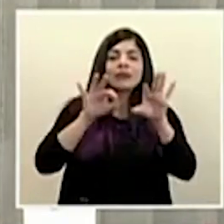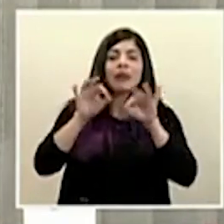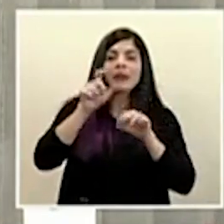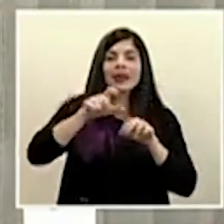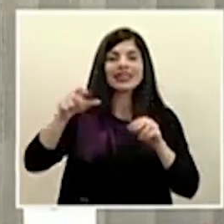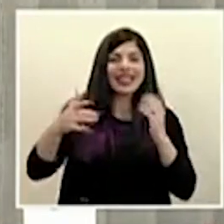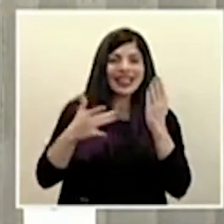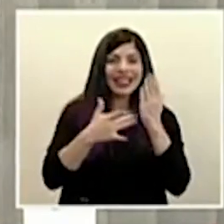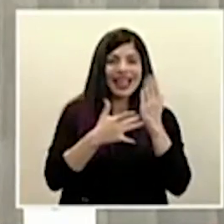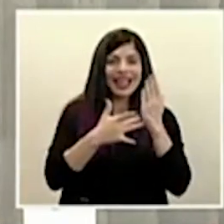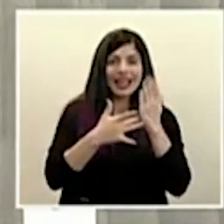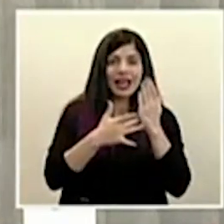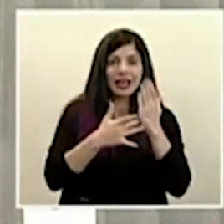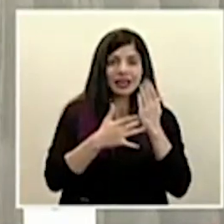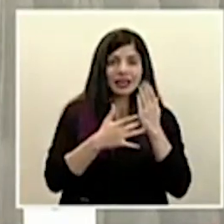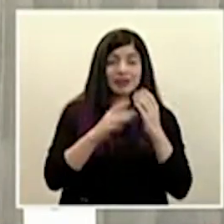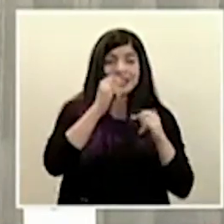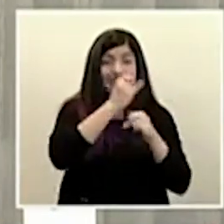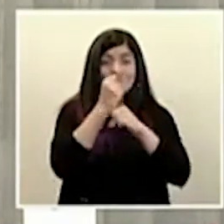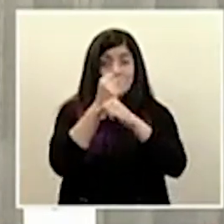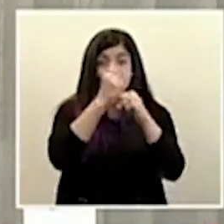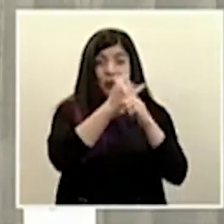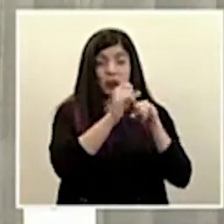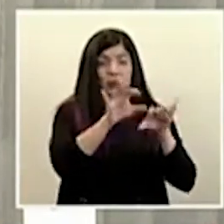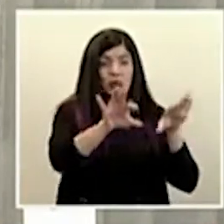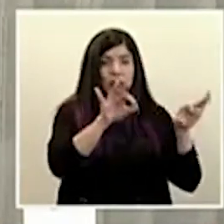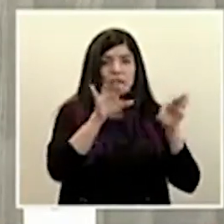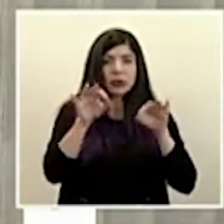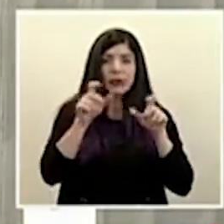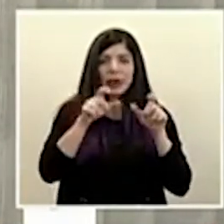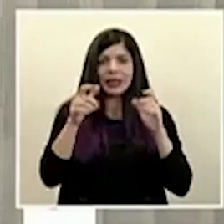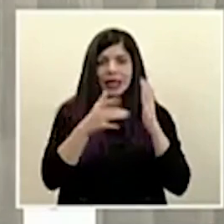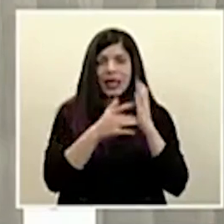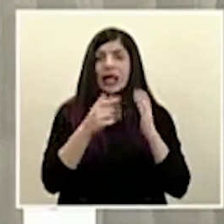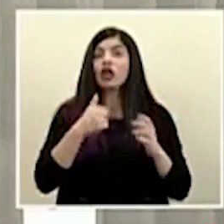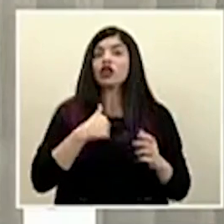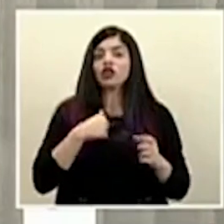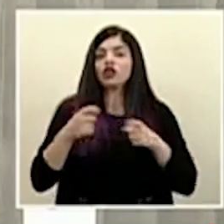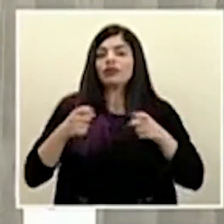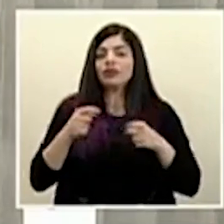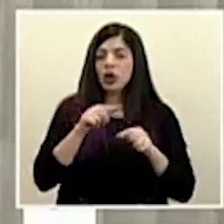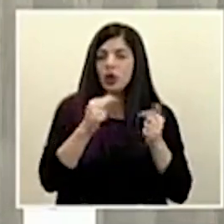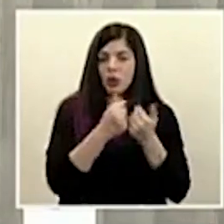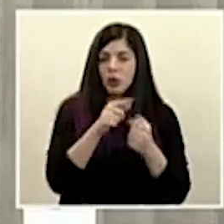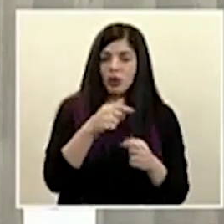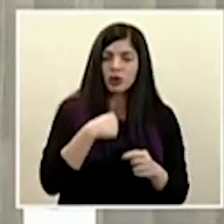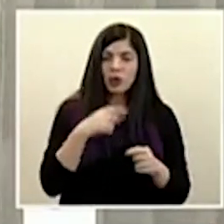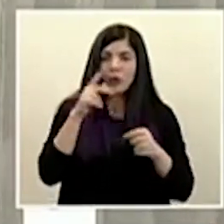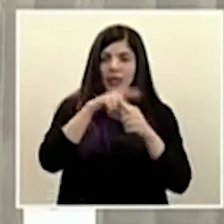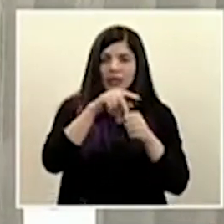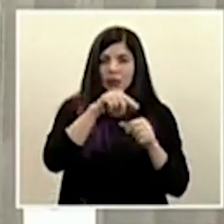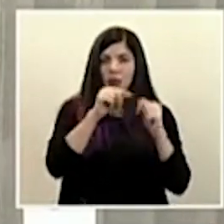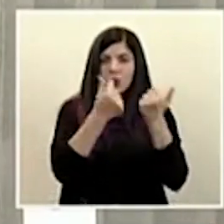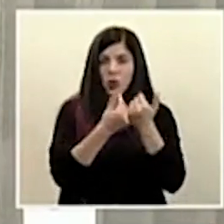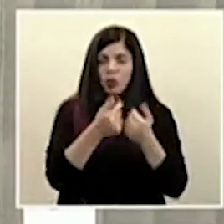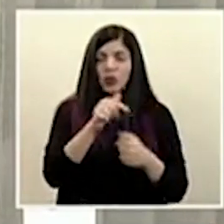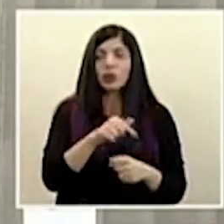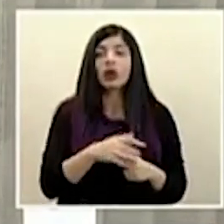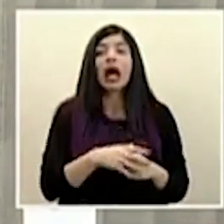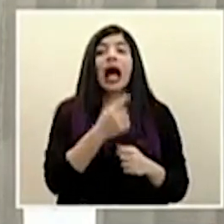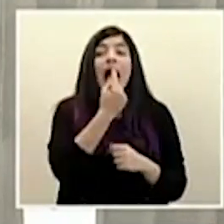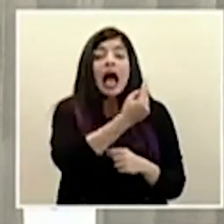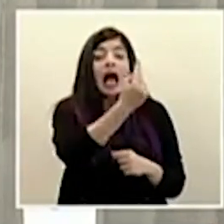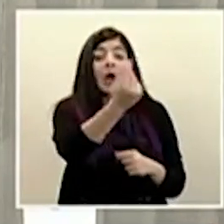técnicos de cada una de esas instituciones, y disculpen, yo presido ese grupo, yo participo de él. Cada una de